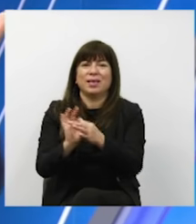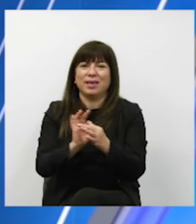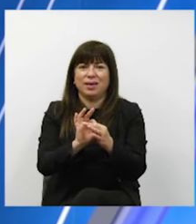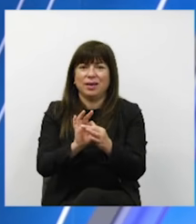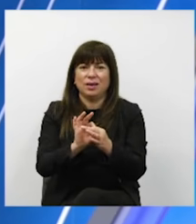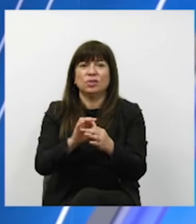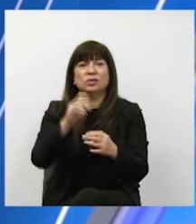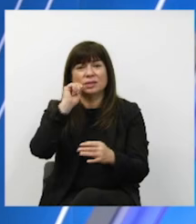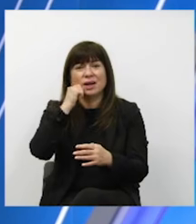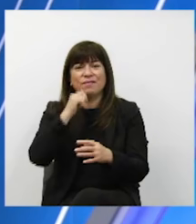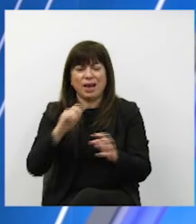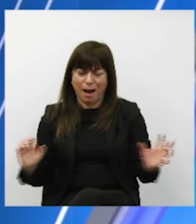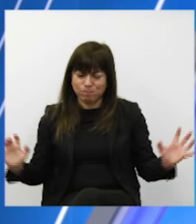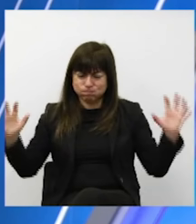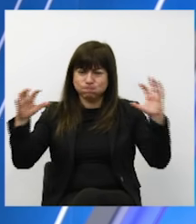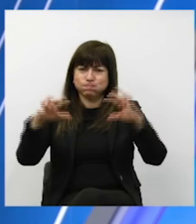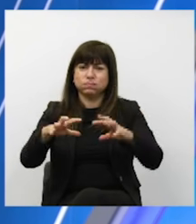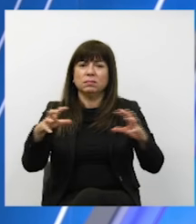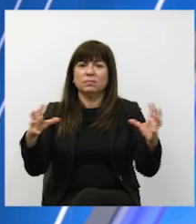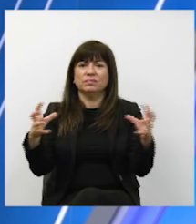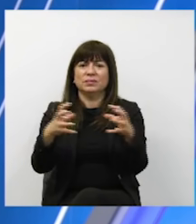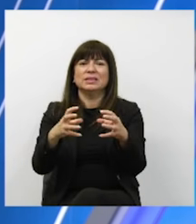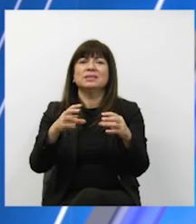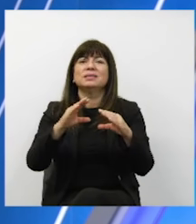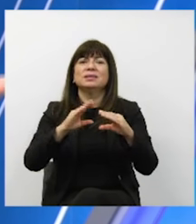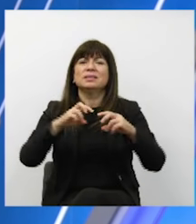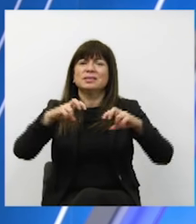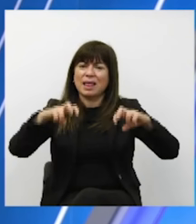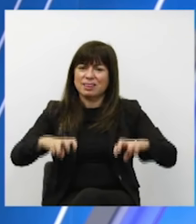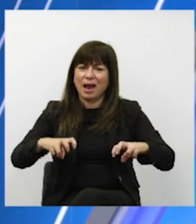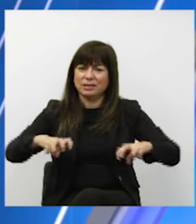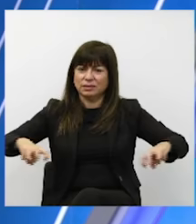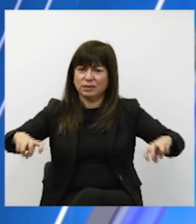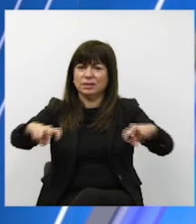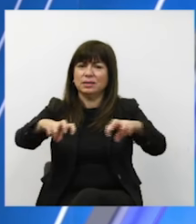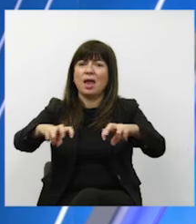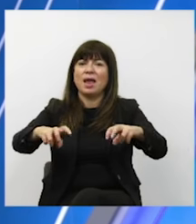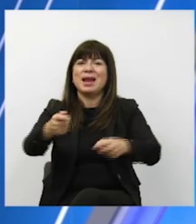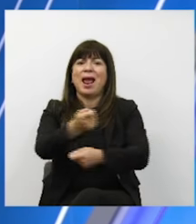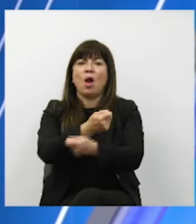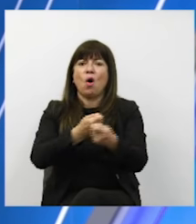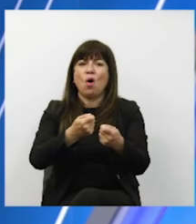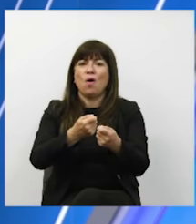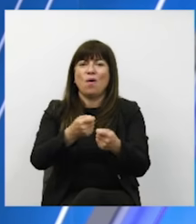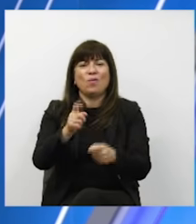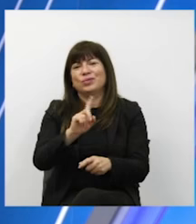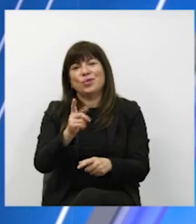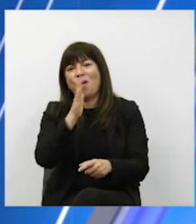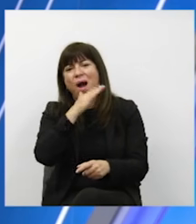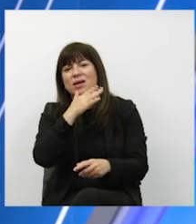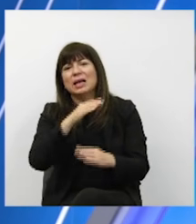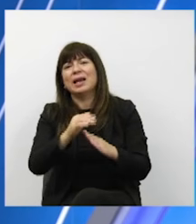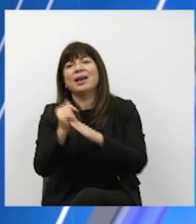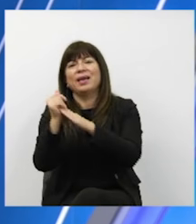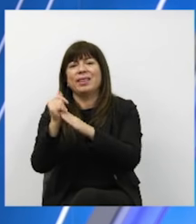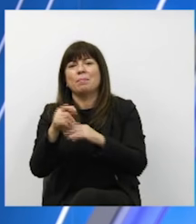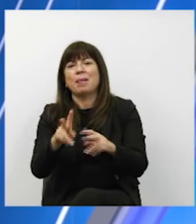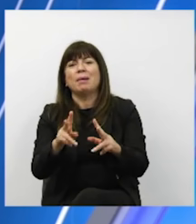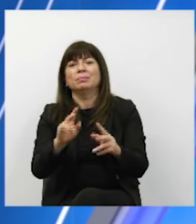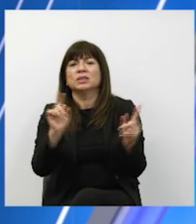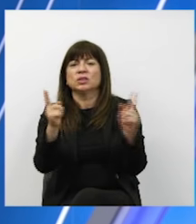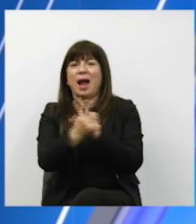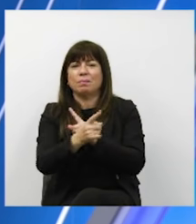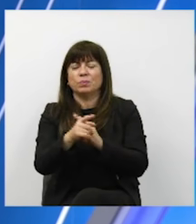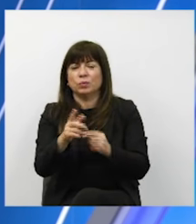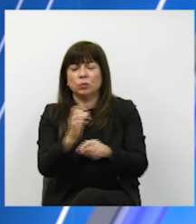Nicolás, conglomerados que puedan sentarse y negociar, pero tampoco ha habido el líder que permita que se hagan estos cambios. El que